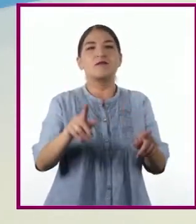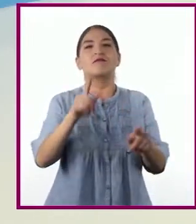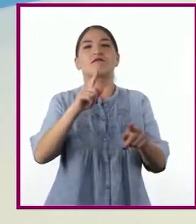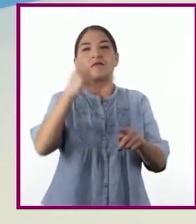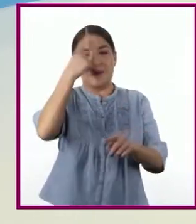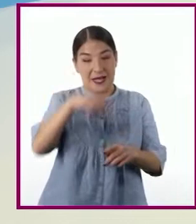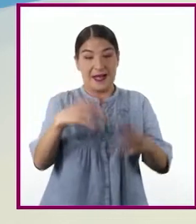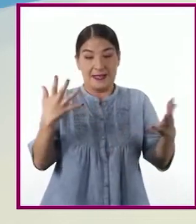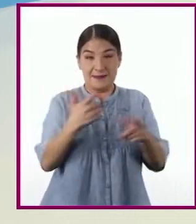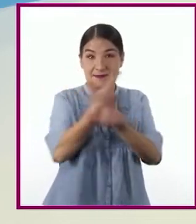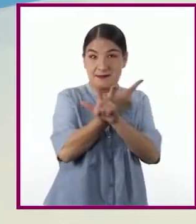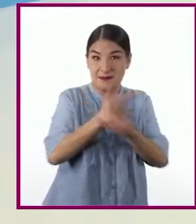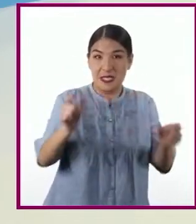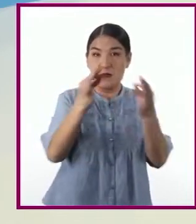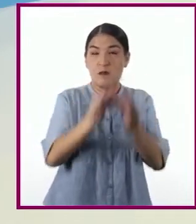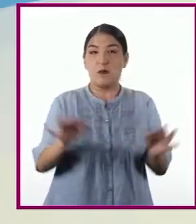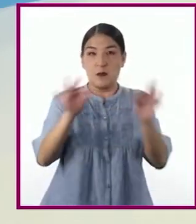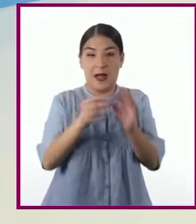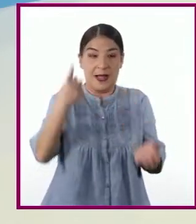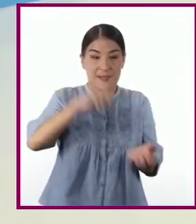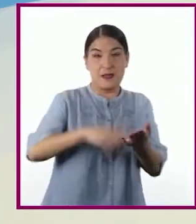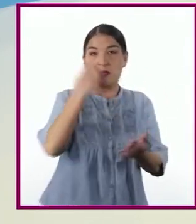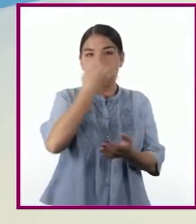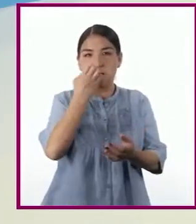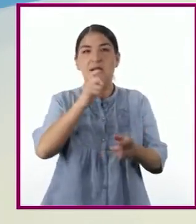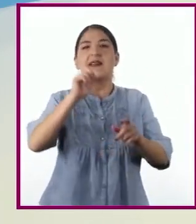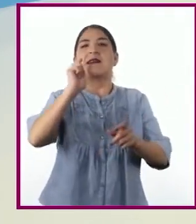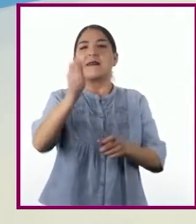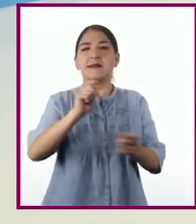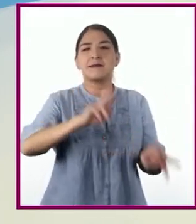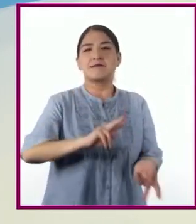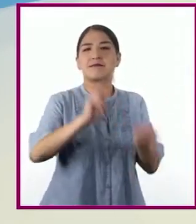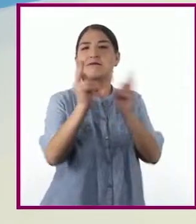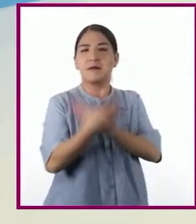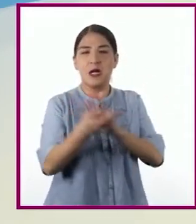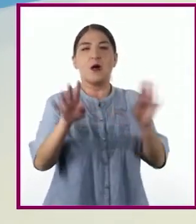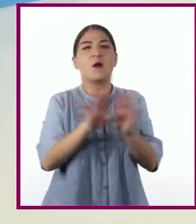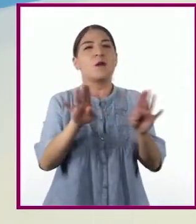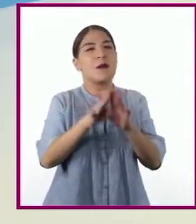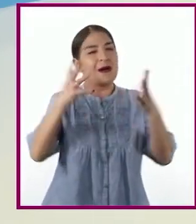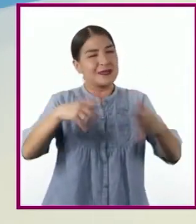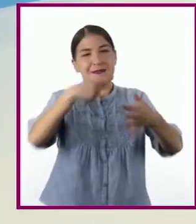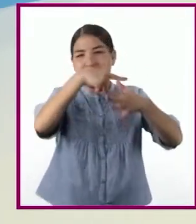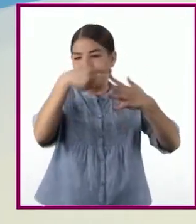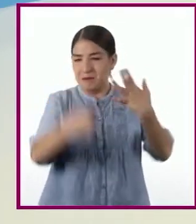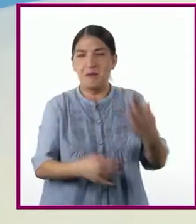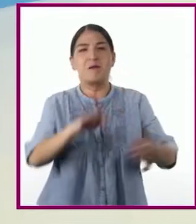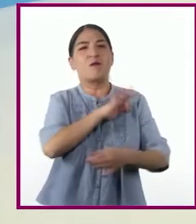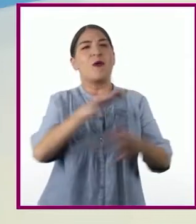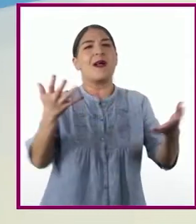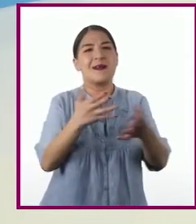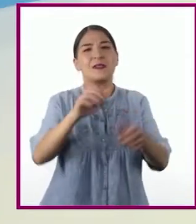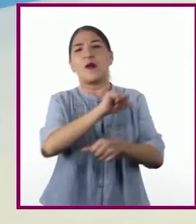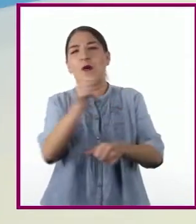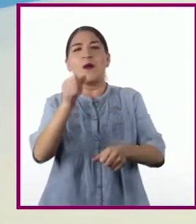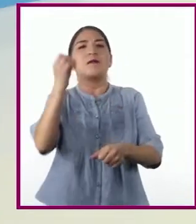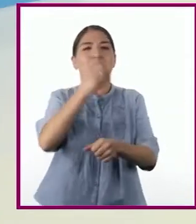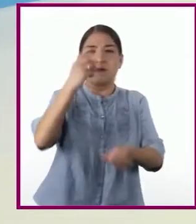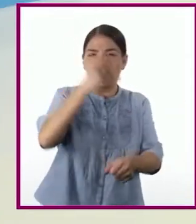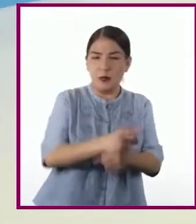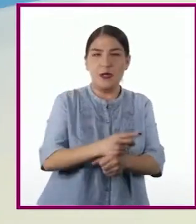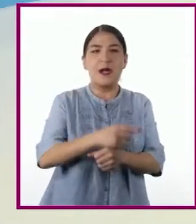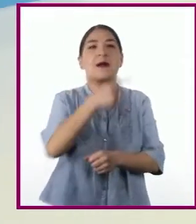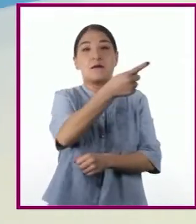el ejercicio de las libertades fundamentales en la escuela se traducen en una amplia gama de posibilidades en la que